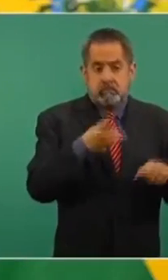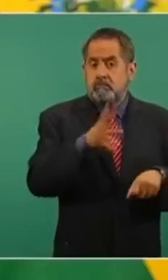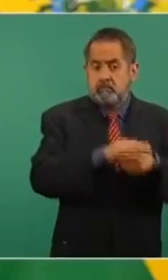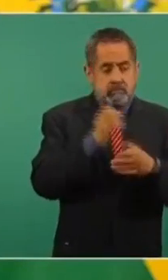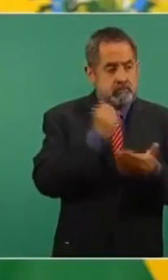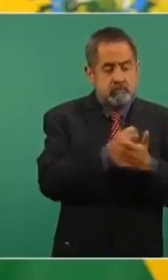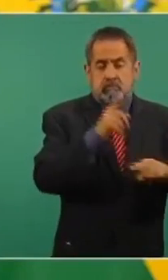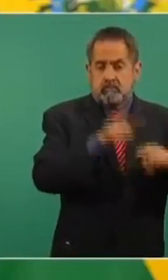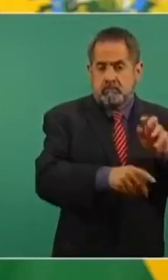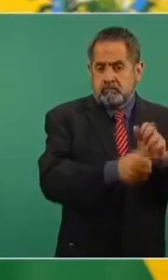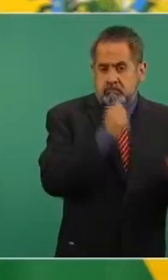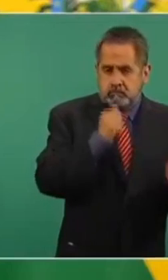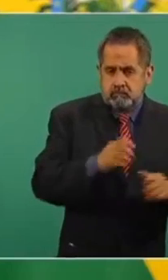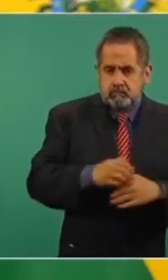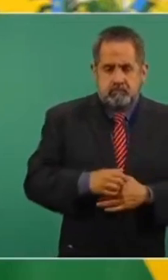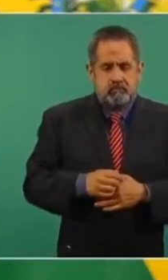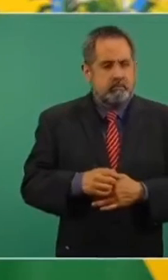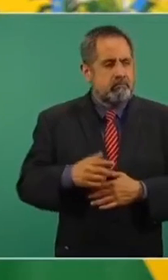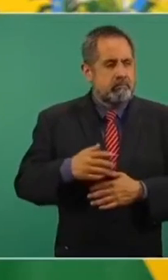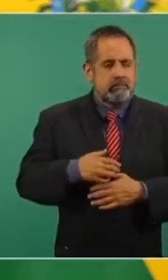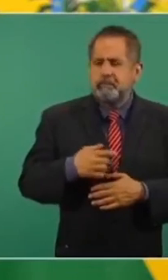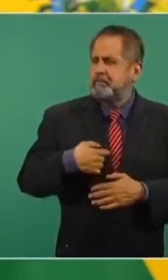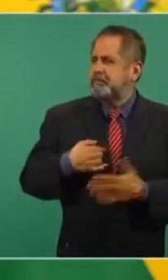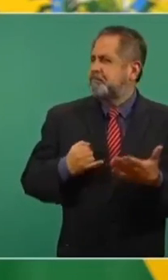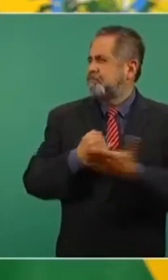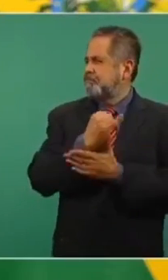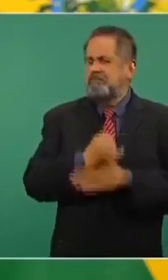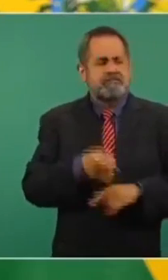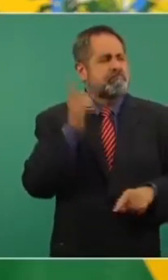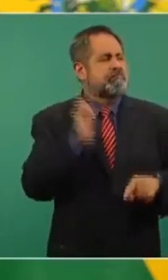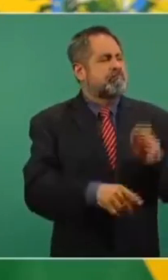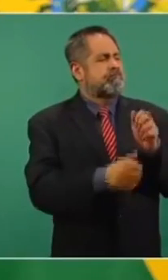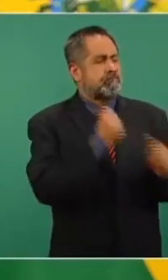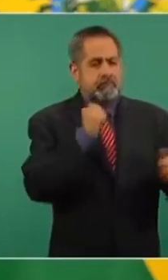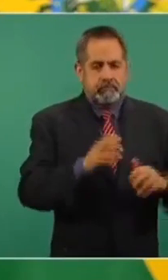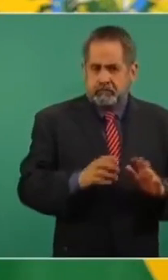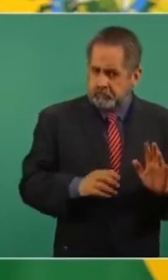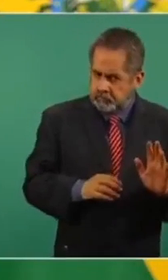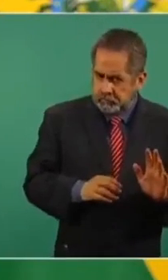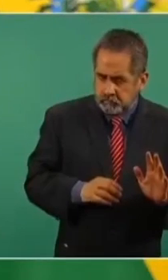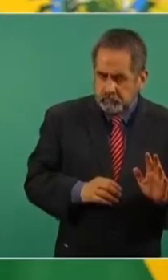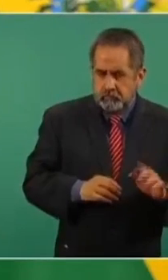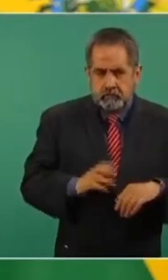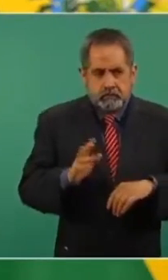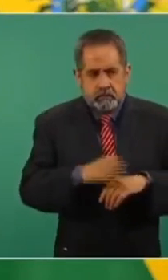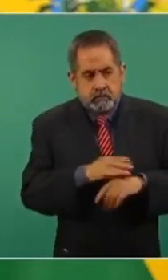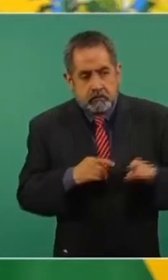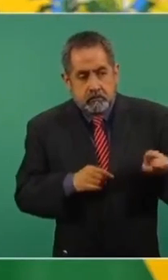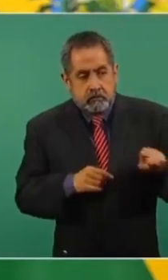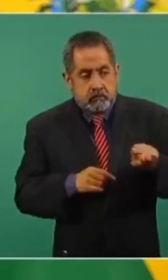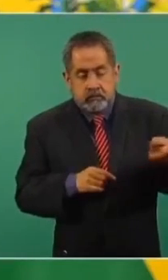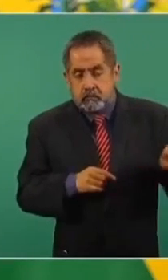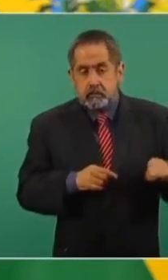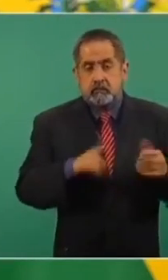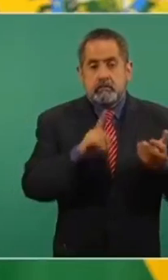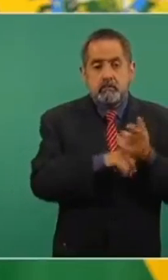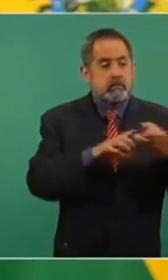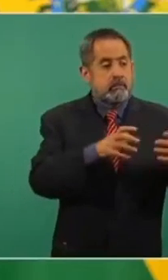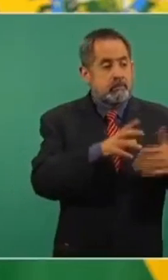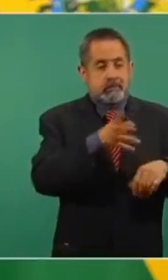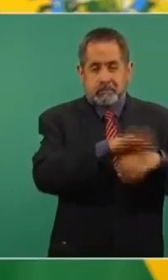concesiones, pero no por decisión de la autoridad, sino porque los que tenían